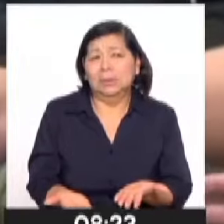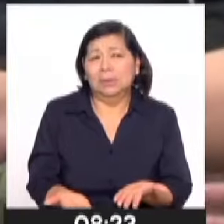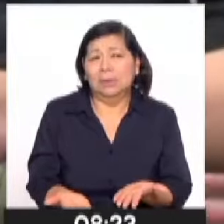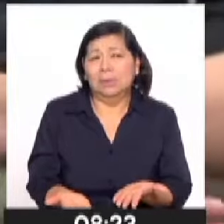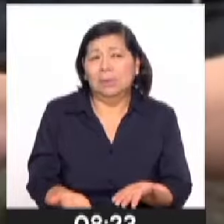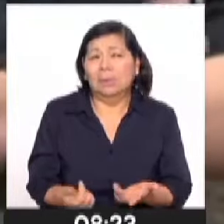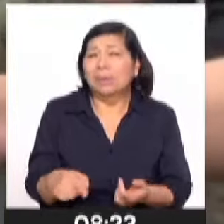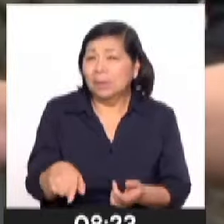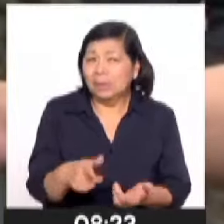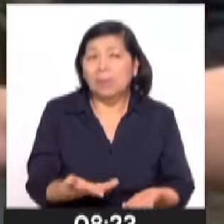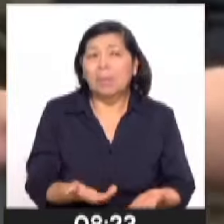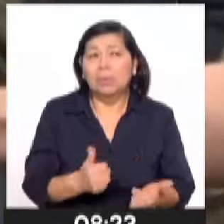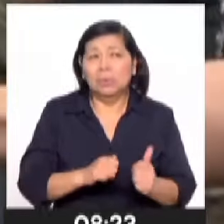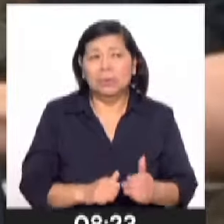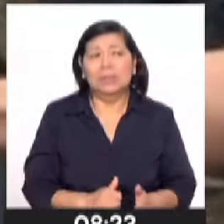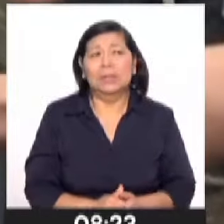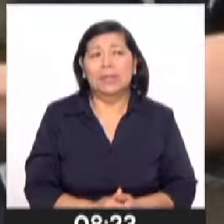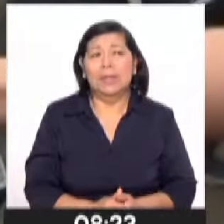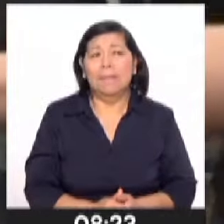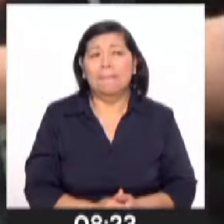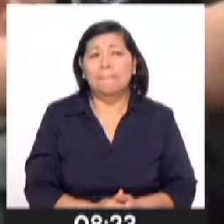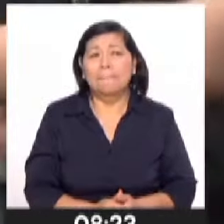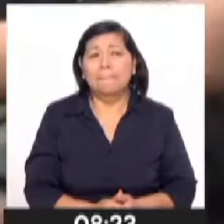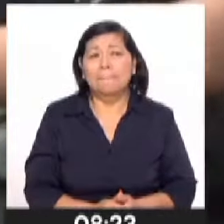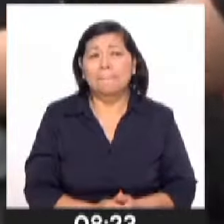compañeros acá, lo que vemos, verdaderamente